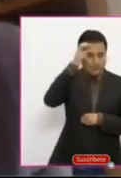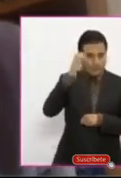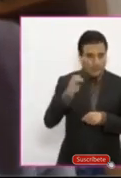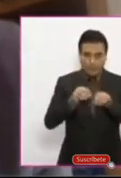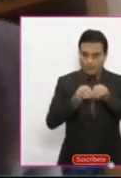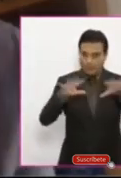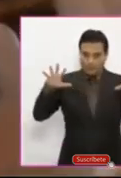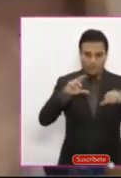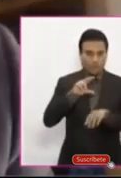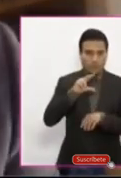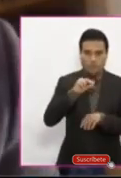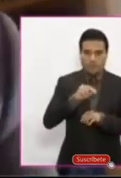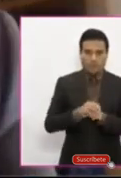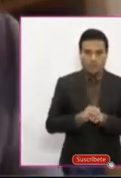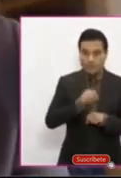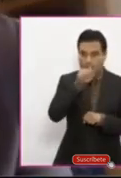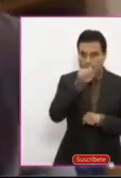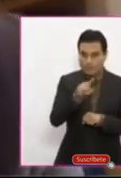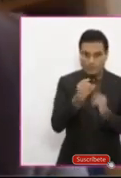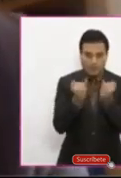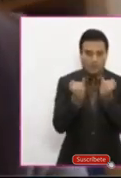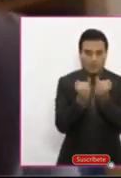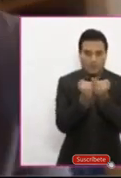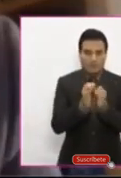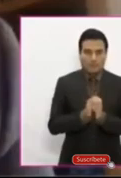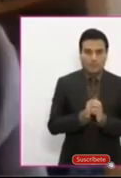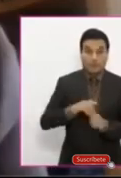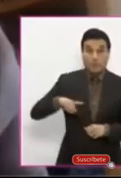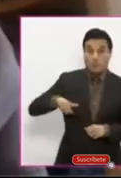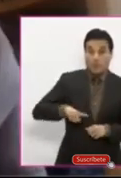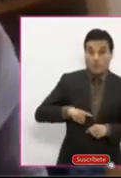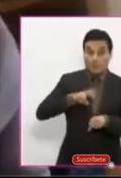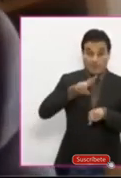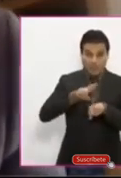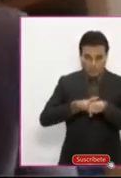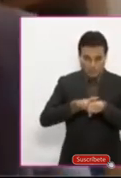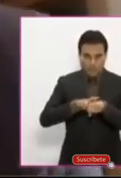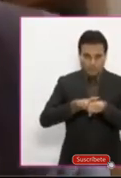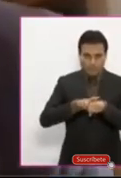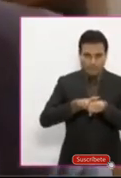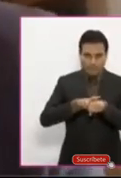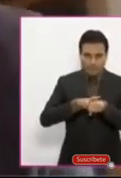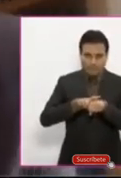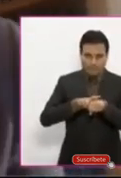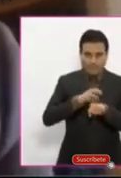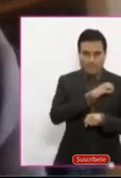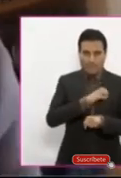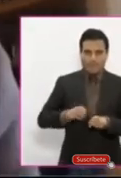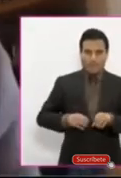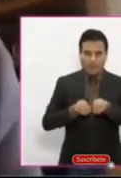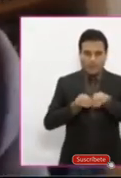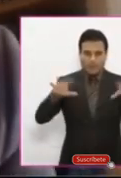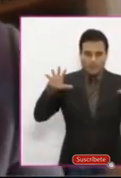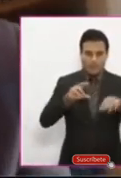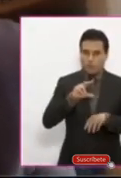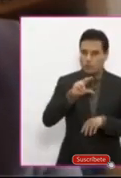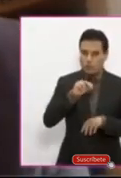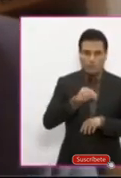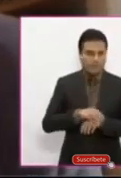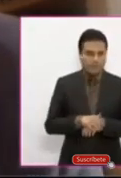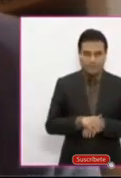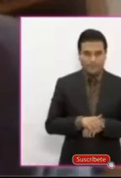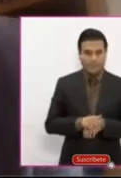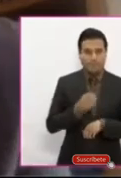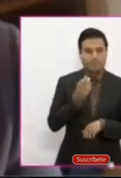de difusión en gubernamentales en las cuales se incluye también estos ejercicios de